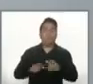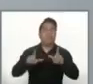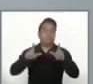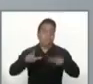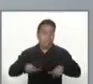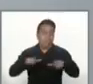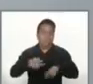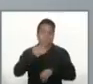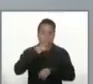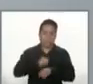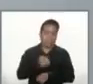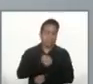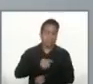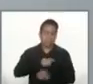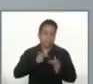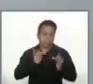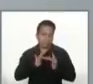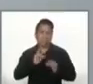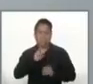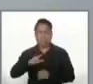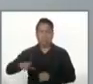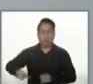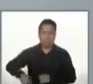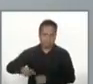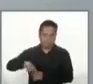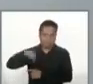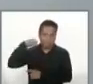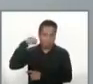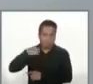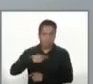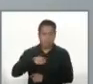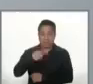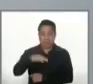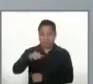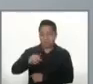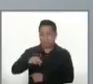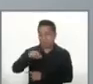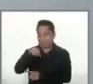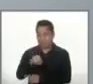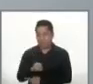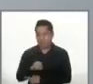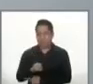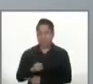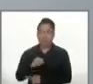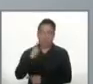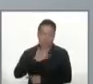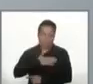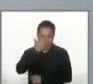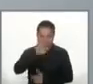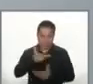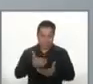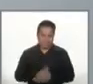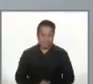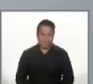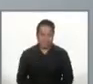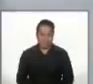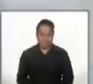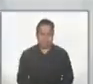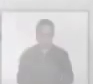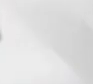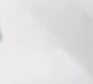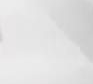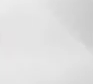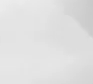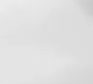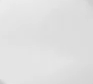oficiales de la Secretaría de Salud y del Gobierno de Oaxaca. Mi nombre es Marco Santiago. Que tenga un excelente fin de semana.